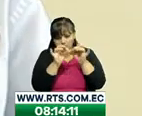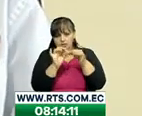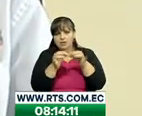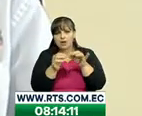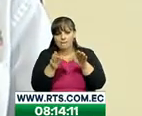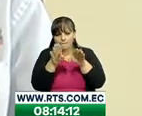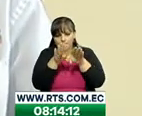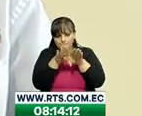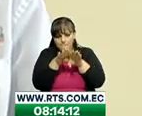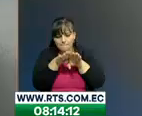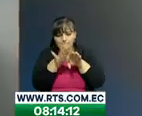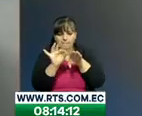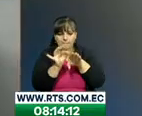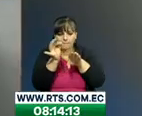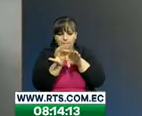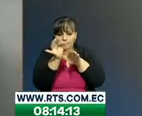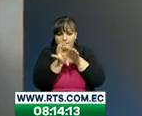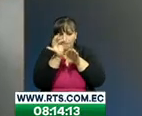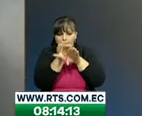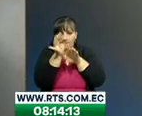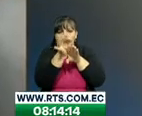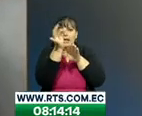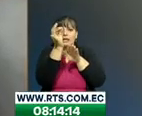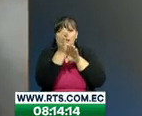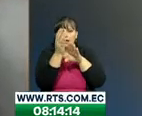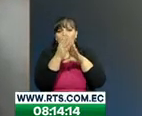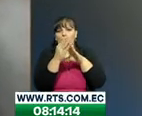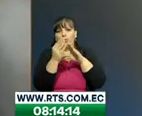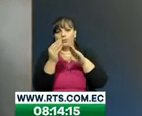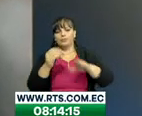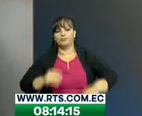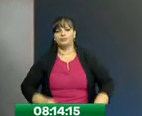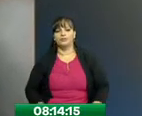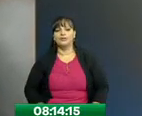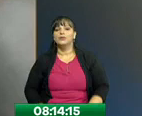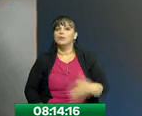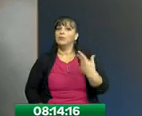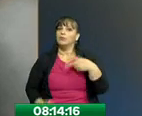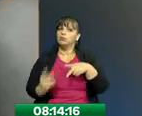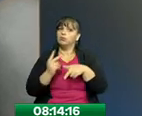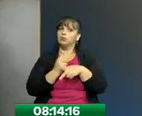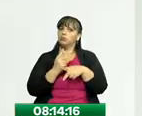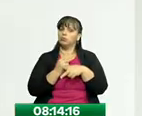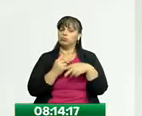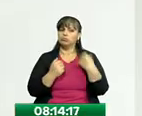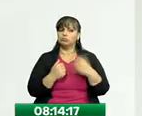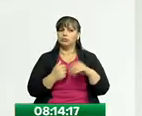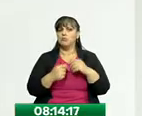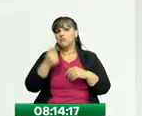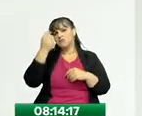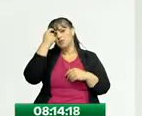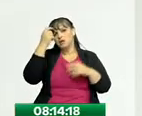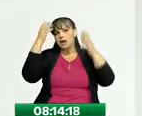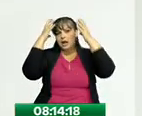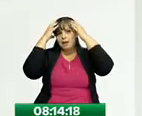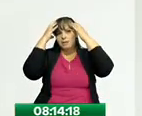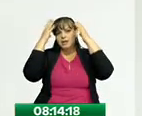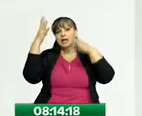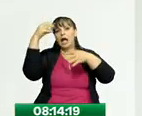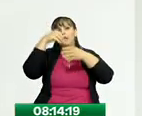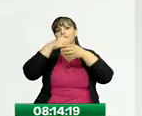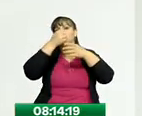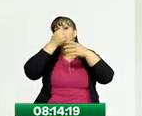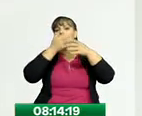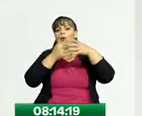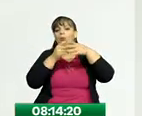y se cierra la piel. Pero está claro que la herida pudo haberle ocasionado hemorragias e infecciones. La policía